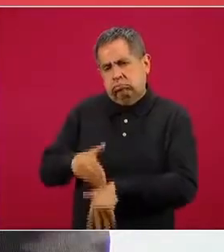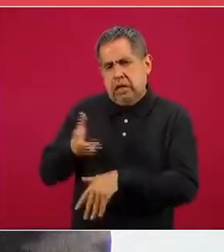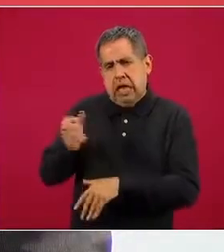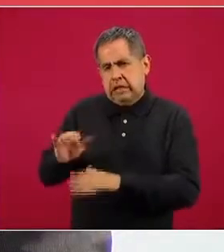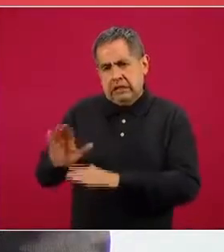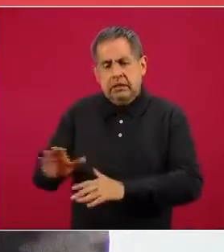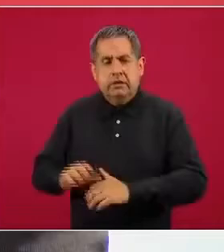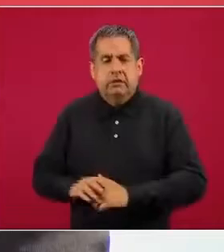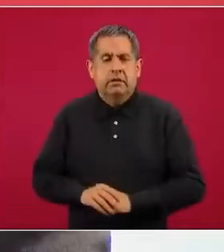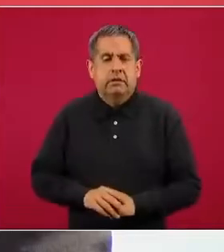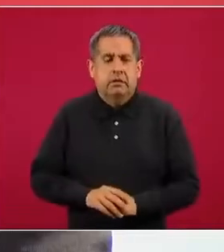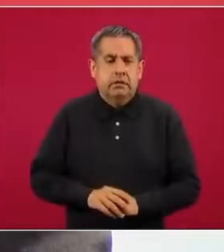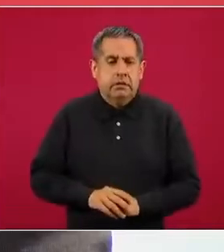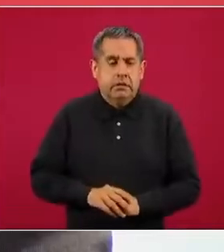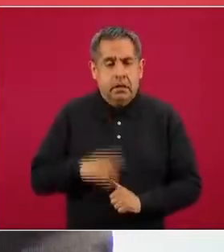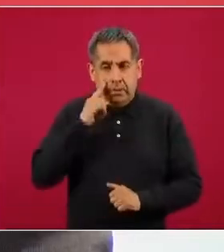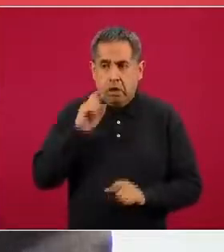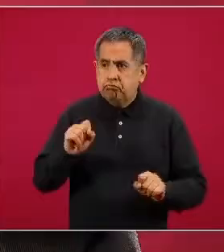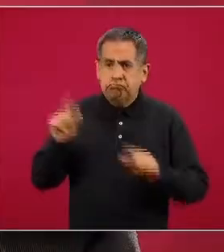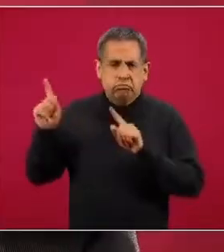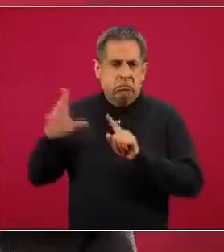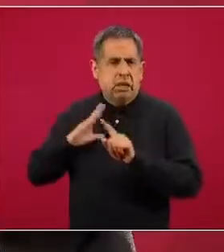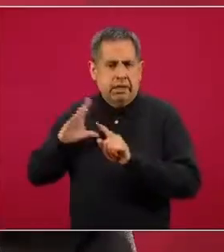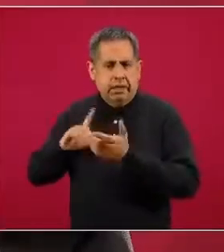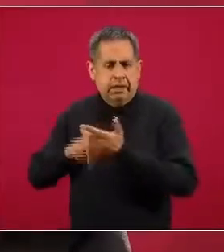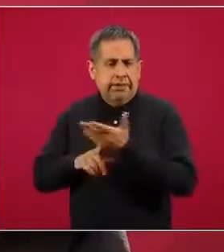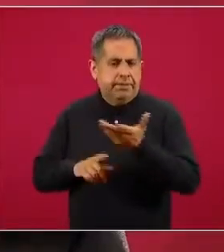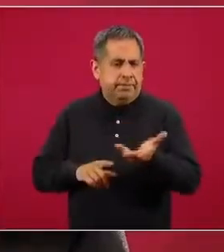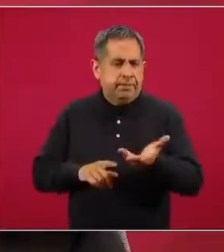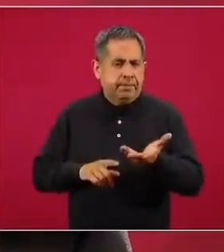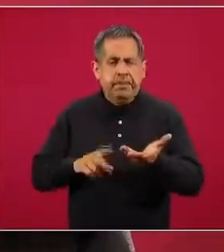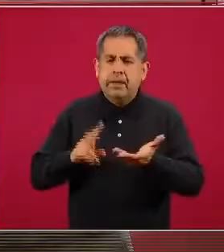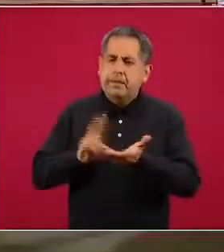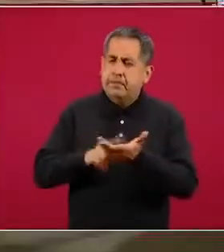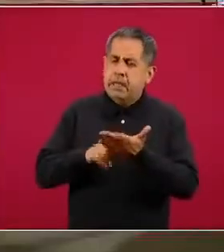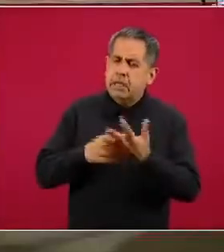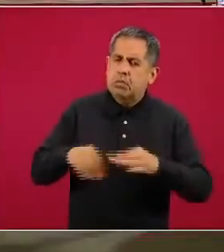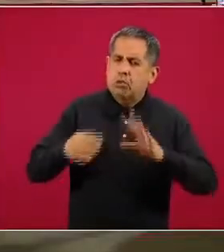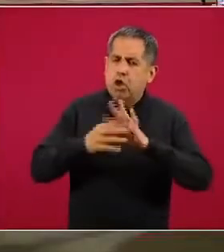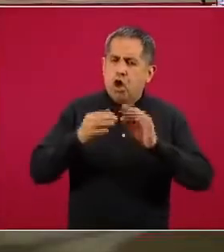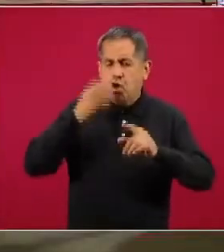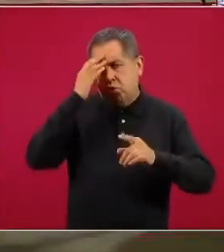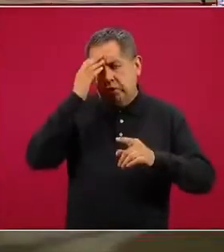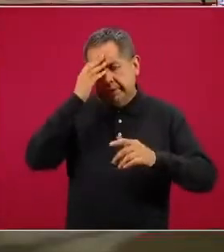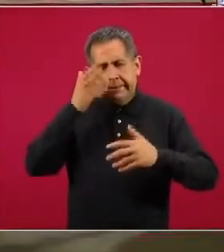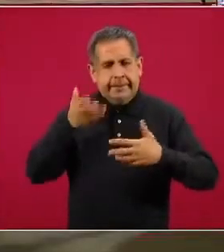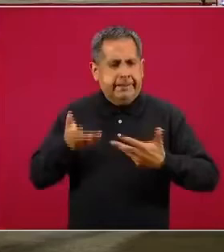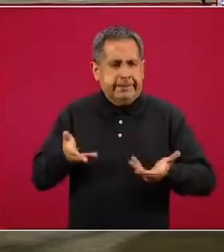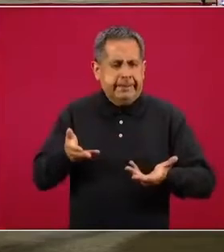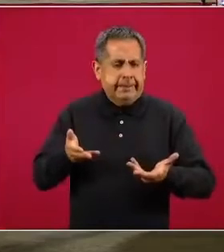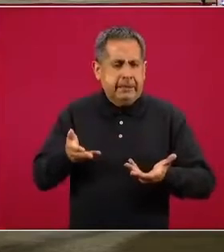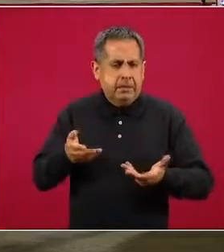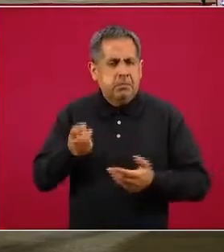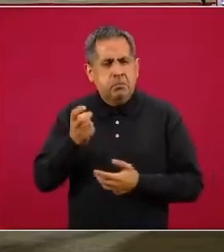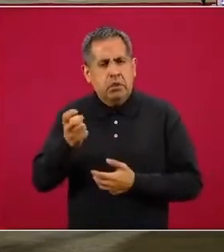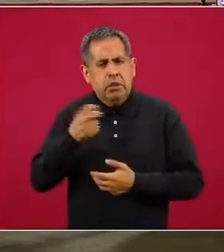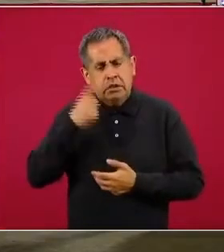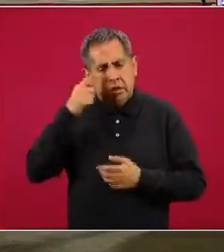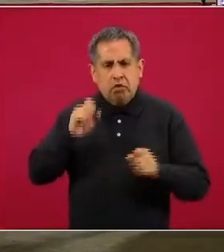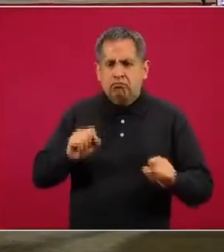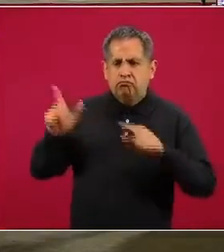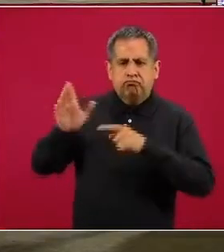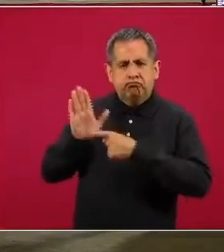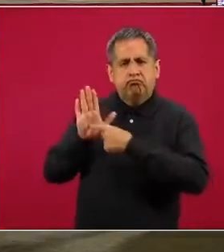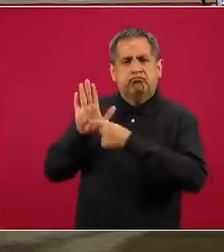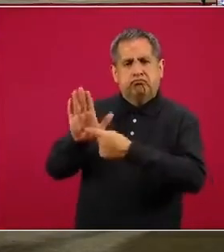siguen. Pero aquí está este análisis. Nos parece que es muy valioso que se conozca y por eso decidimos no solamente